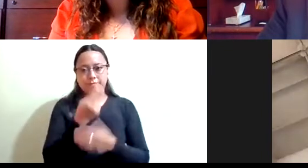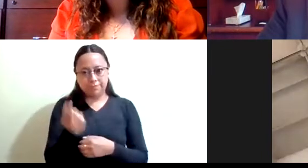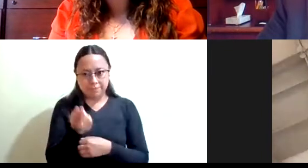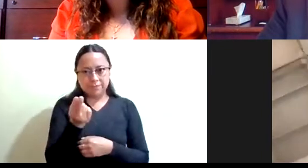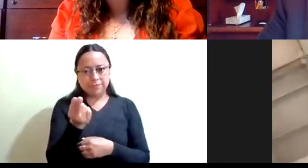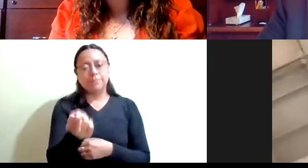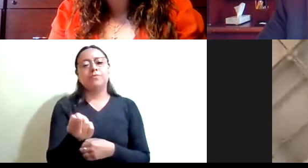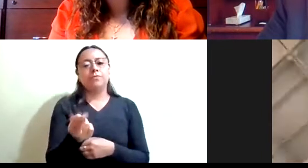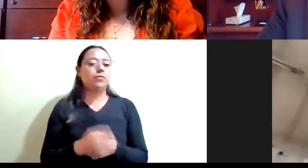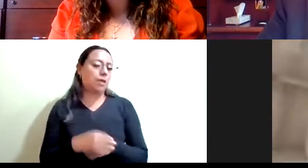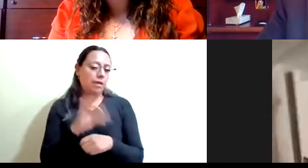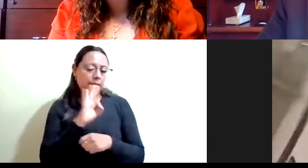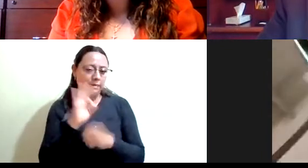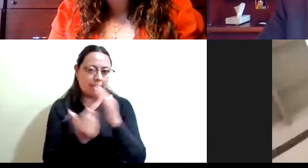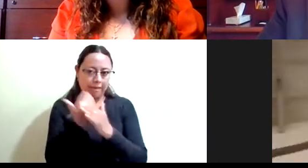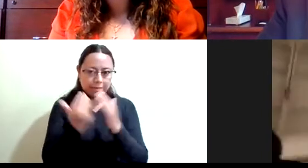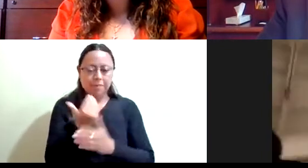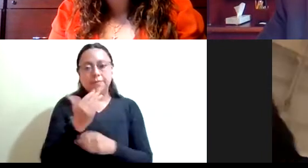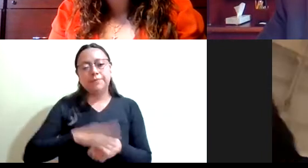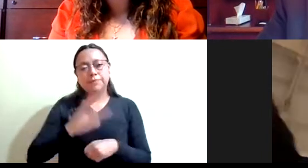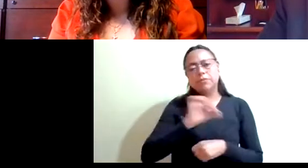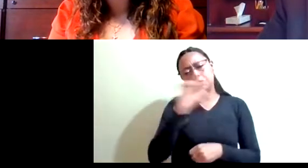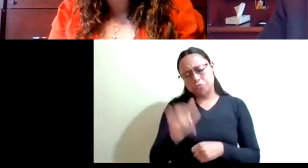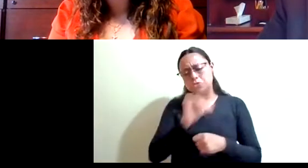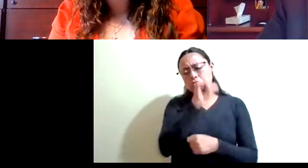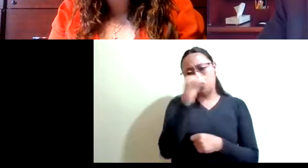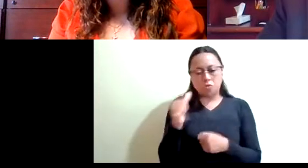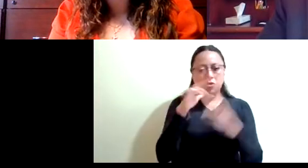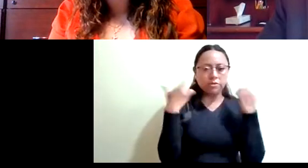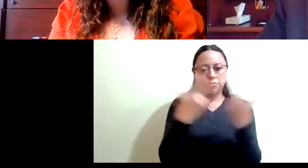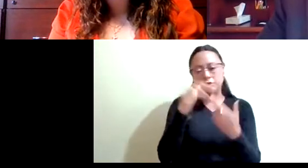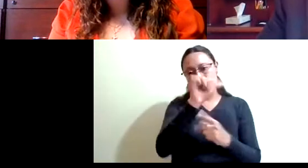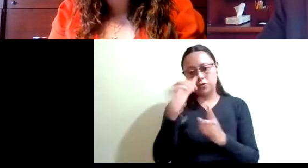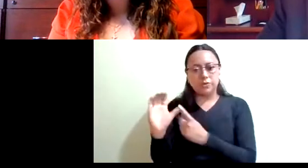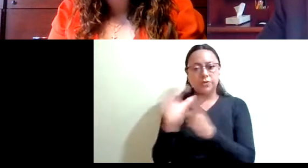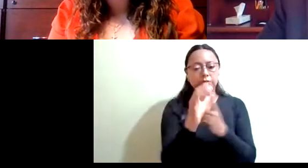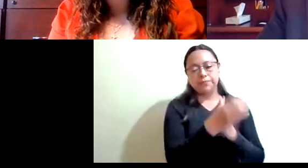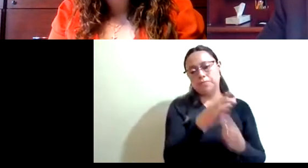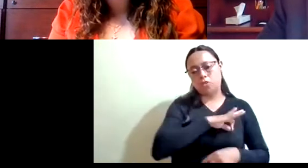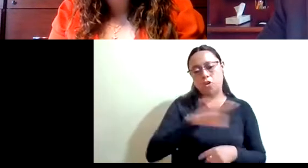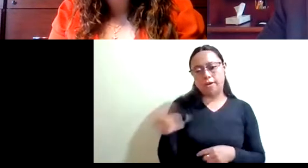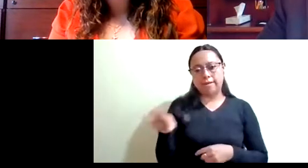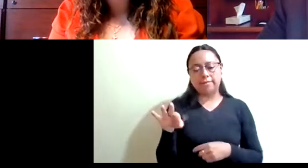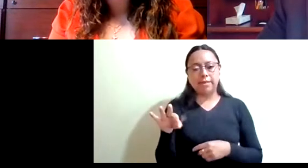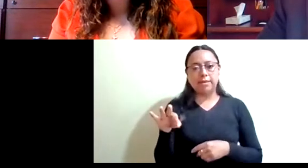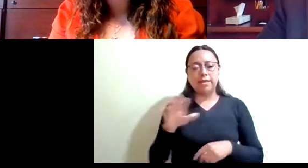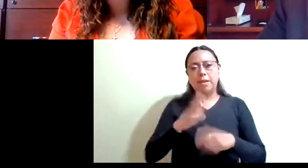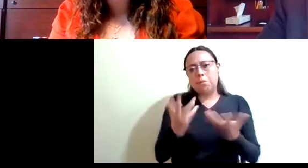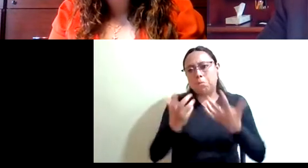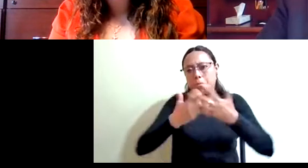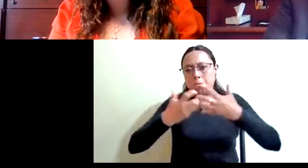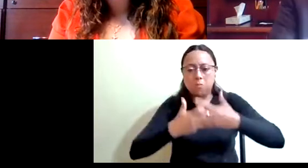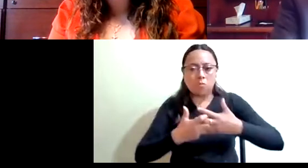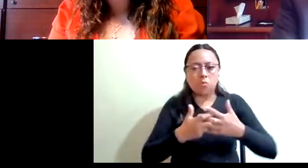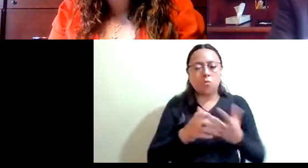del día y ya prácticamente todas las demás sesiones de otras comisiones, pues pudieran ser complementadas de una